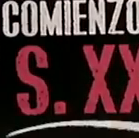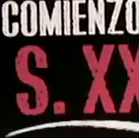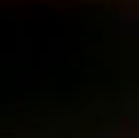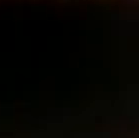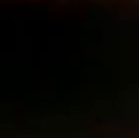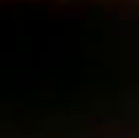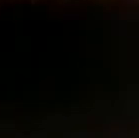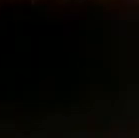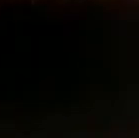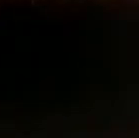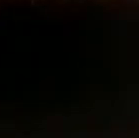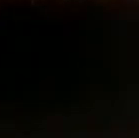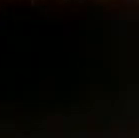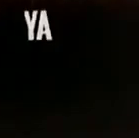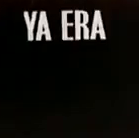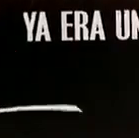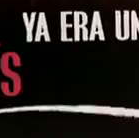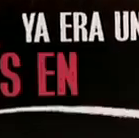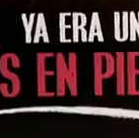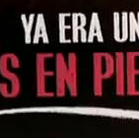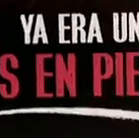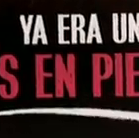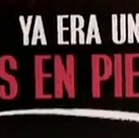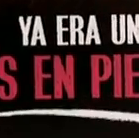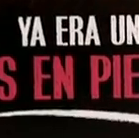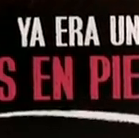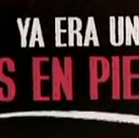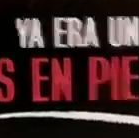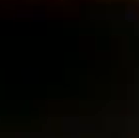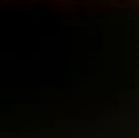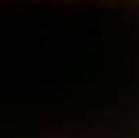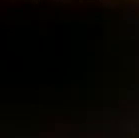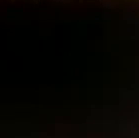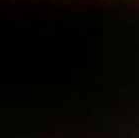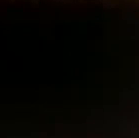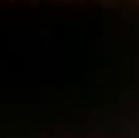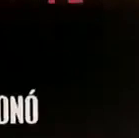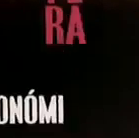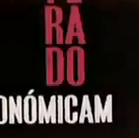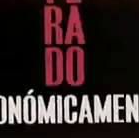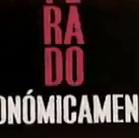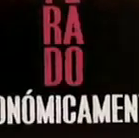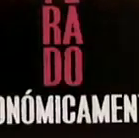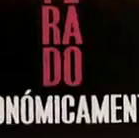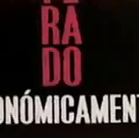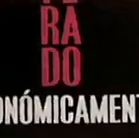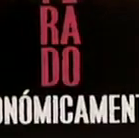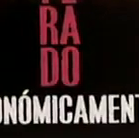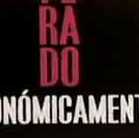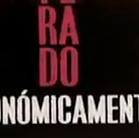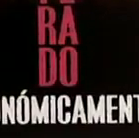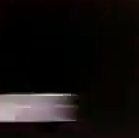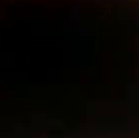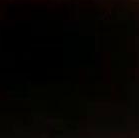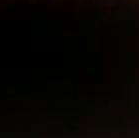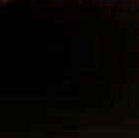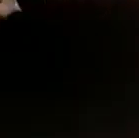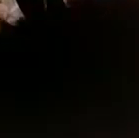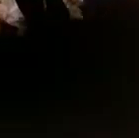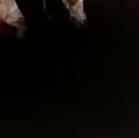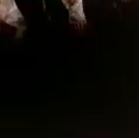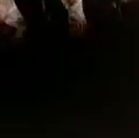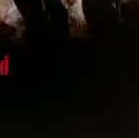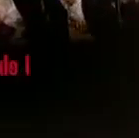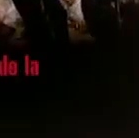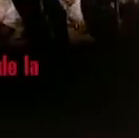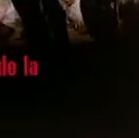del siglo XX, el Perú ya era un país en pie, recuperado económicamente. ¿Fueron